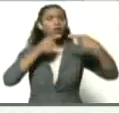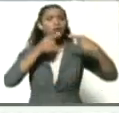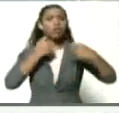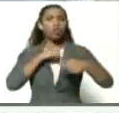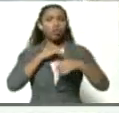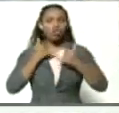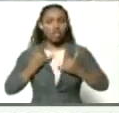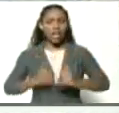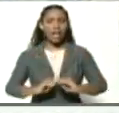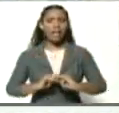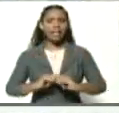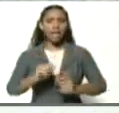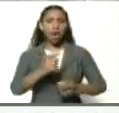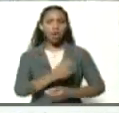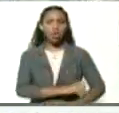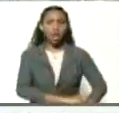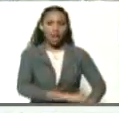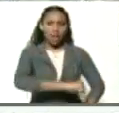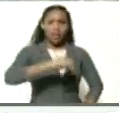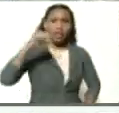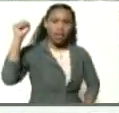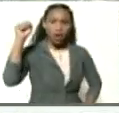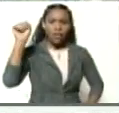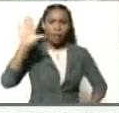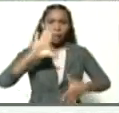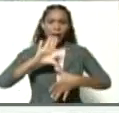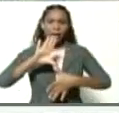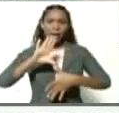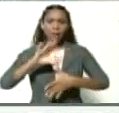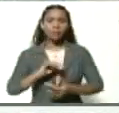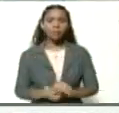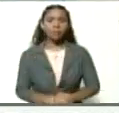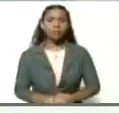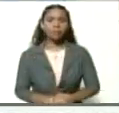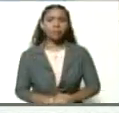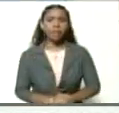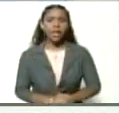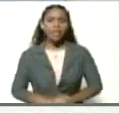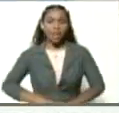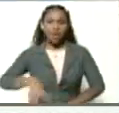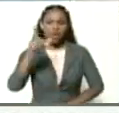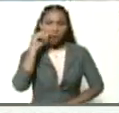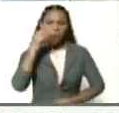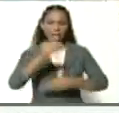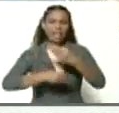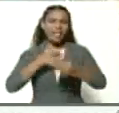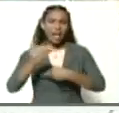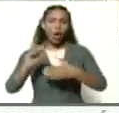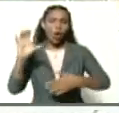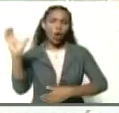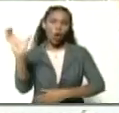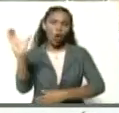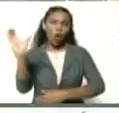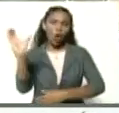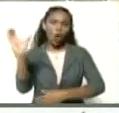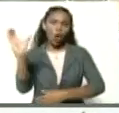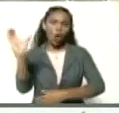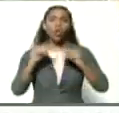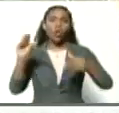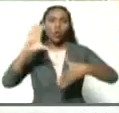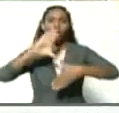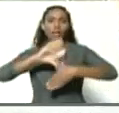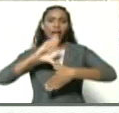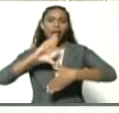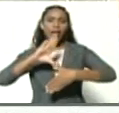hijas de los libertadores de América, de los hombres que crearon Colombia